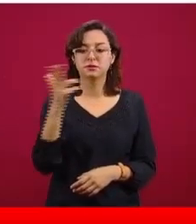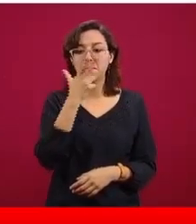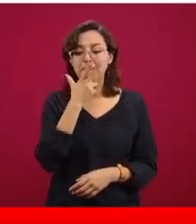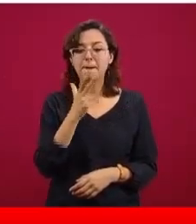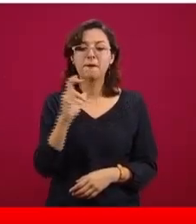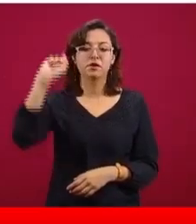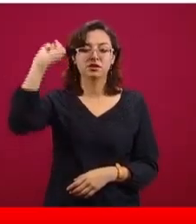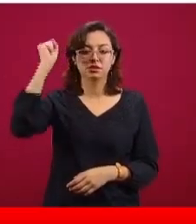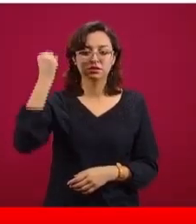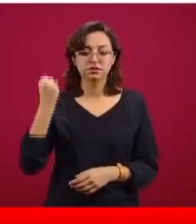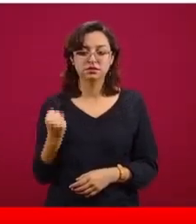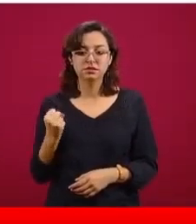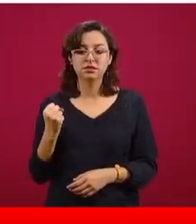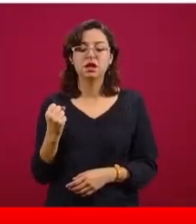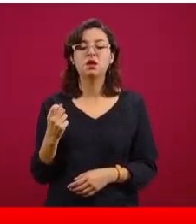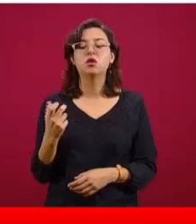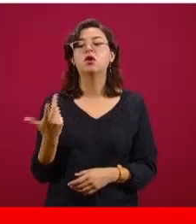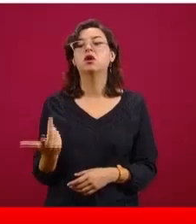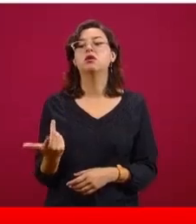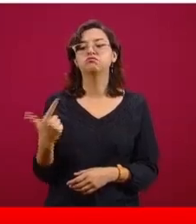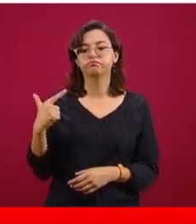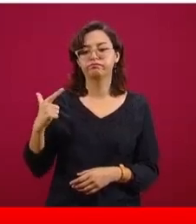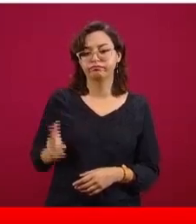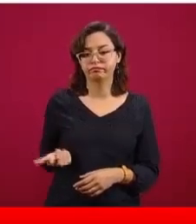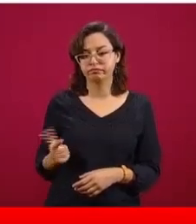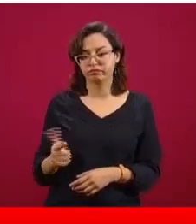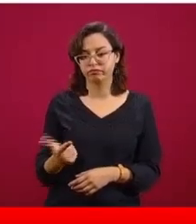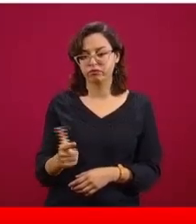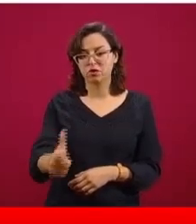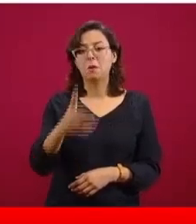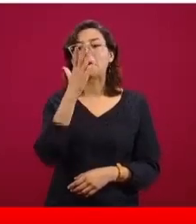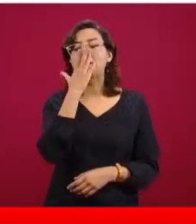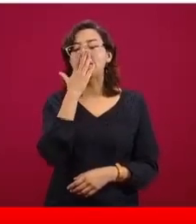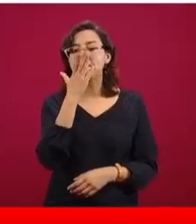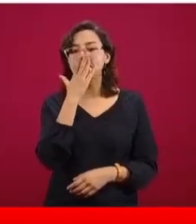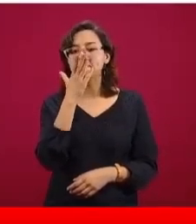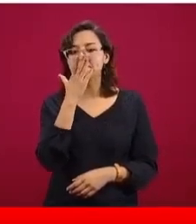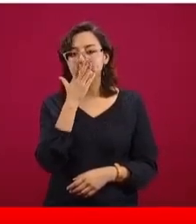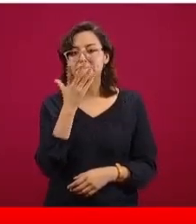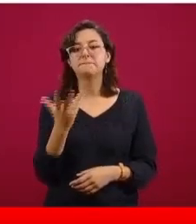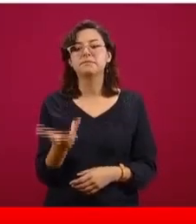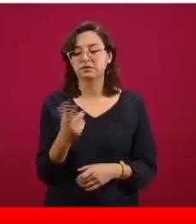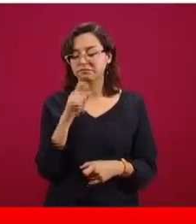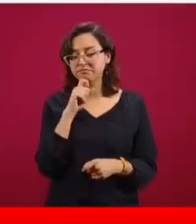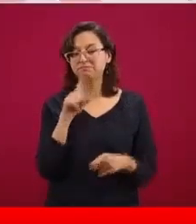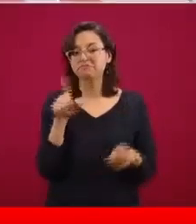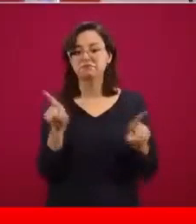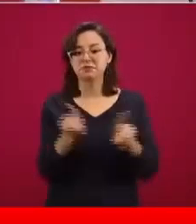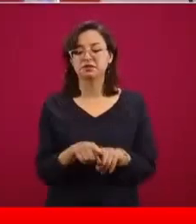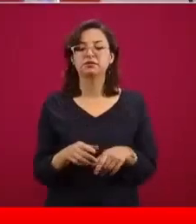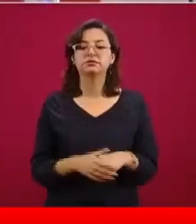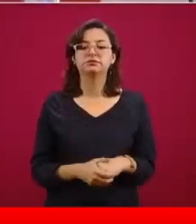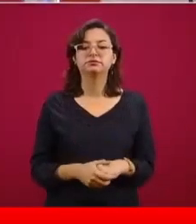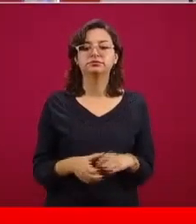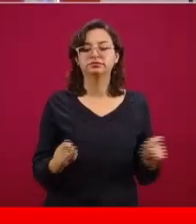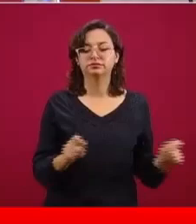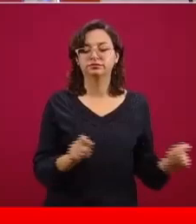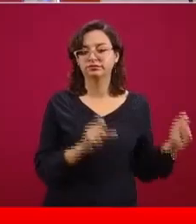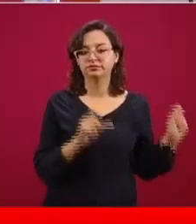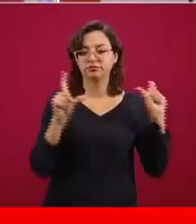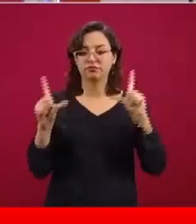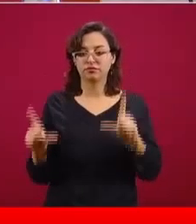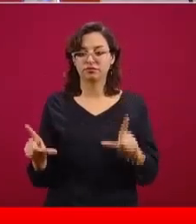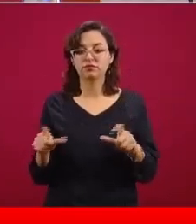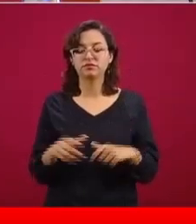e incluso guanajuato son ahora también números bajos adelante por favor el